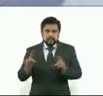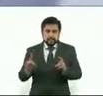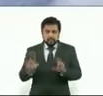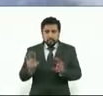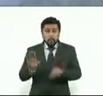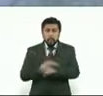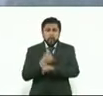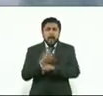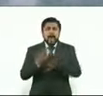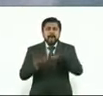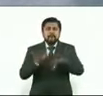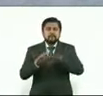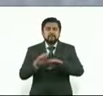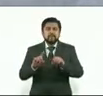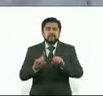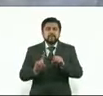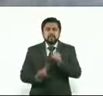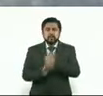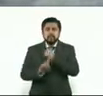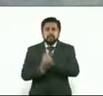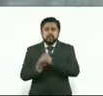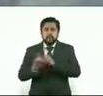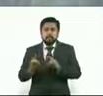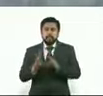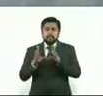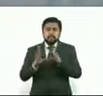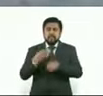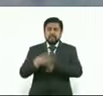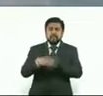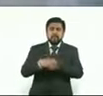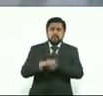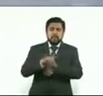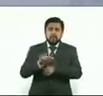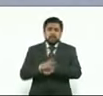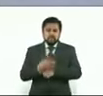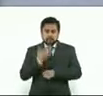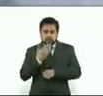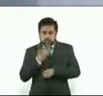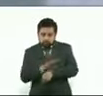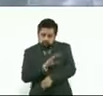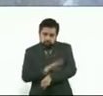puede acercar nuevamente a Eloy. Hay mucha incertidumbre en este momento. Sí, habíamos